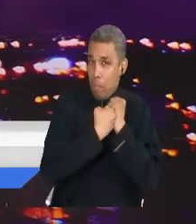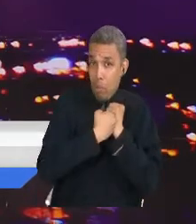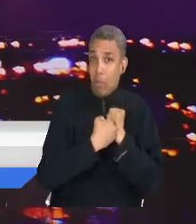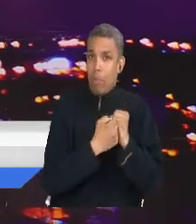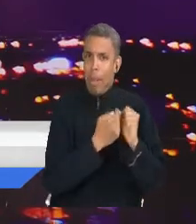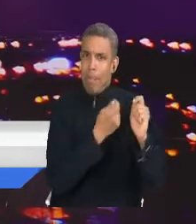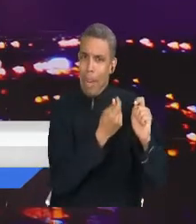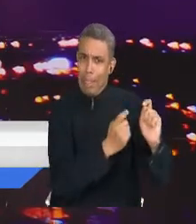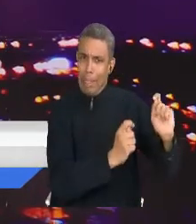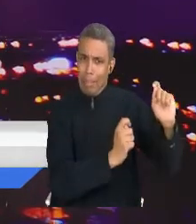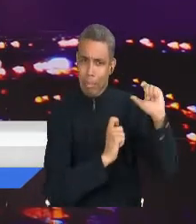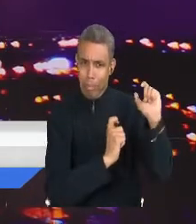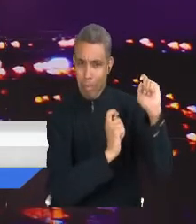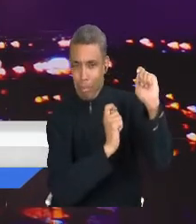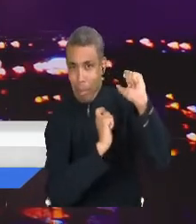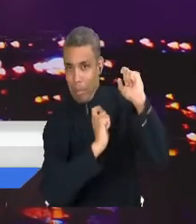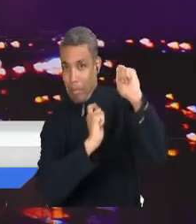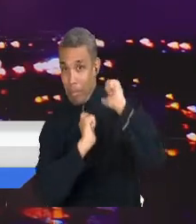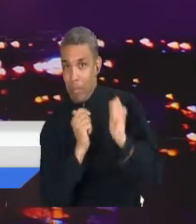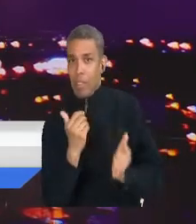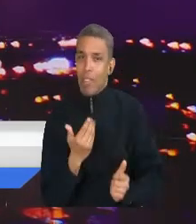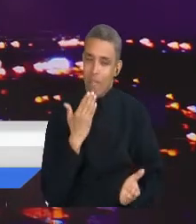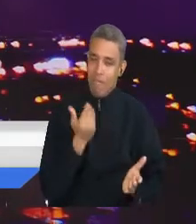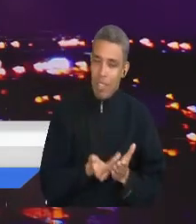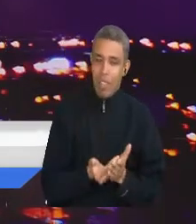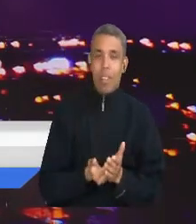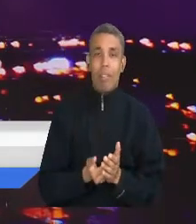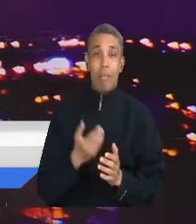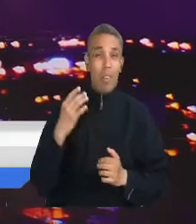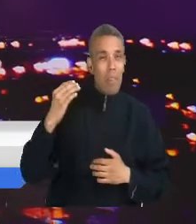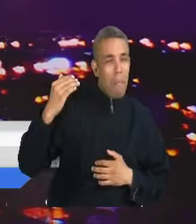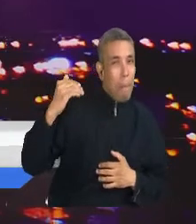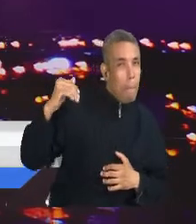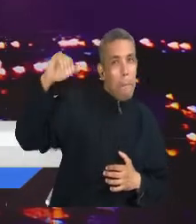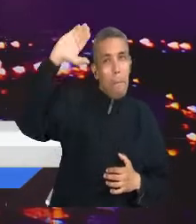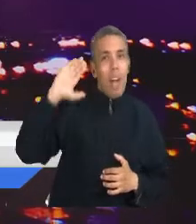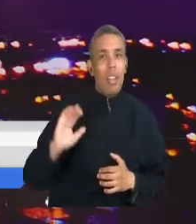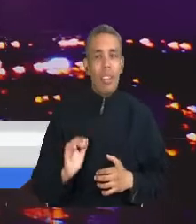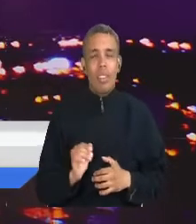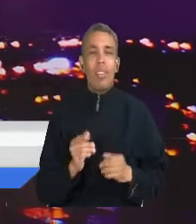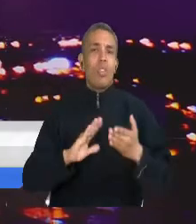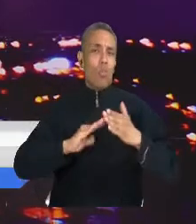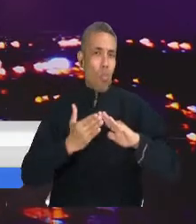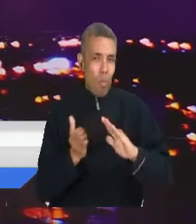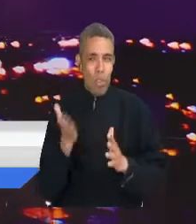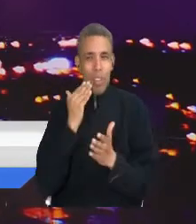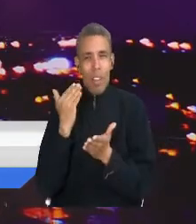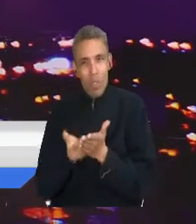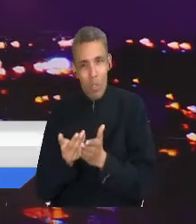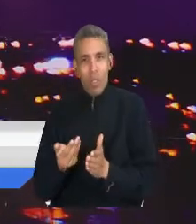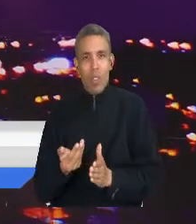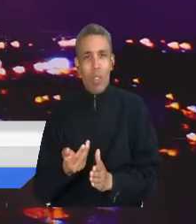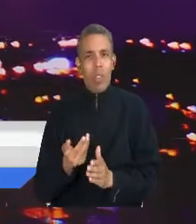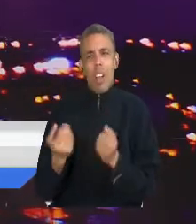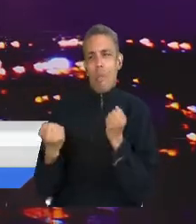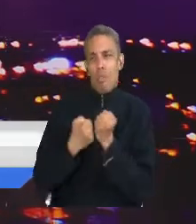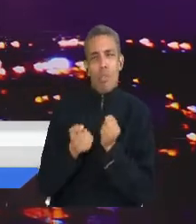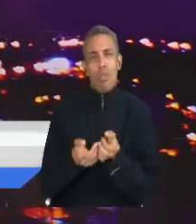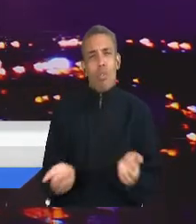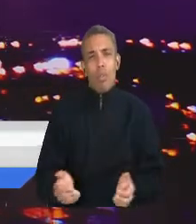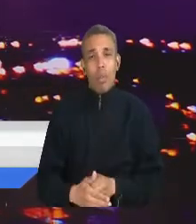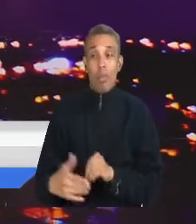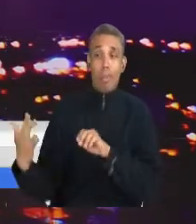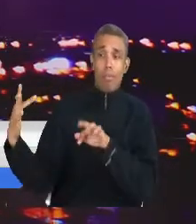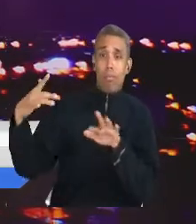seguir adelante en la lucha y defensa de nuestro folclore. Este año hemos hecho un esfuerzo muy grande para tener también una página